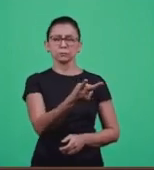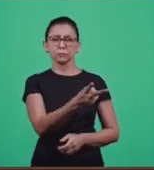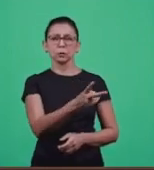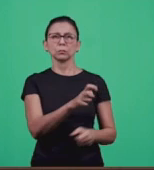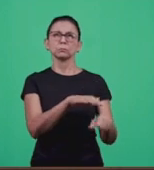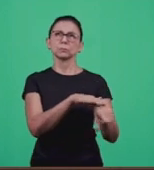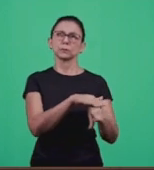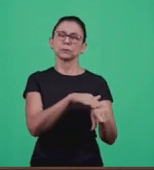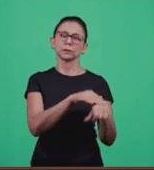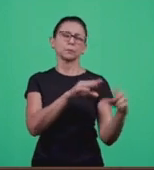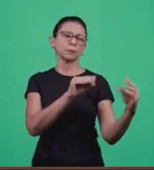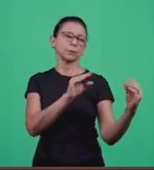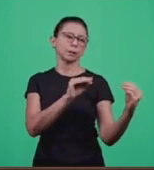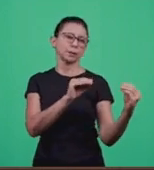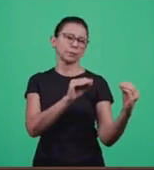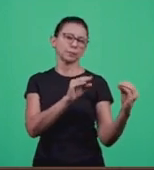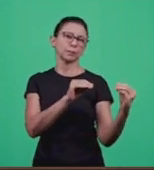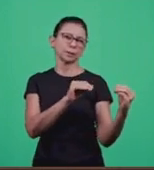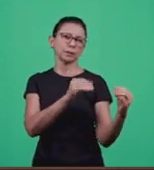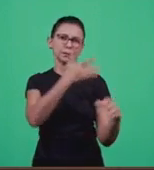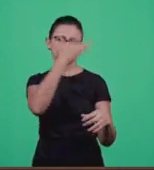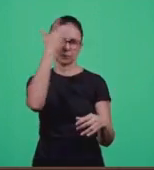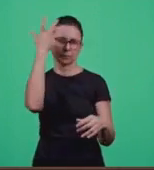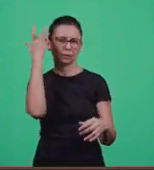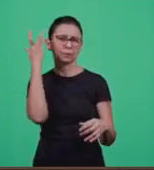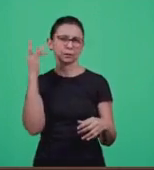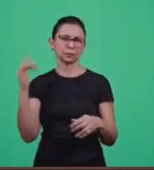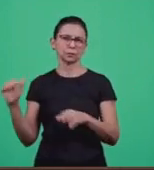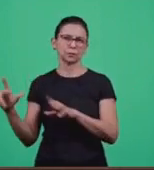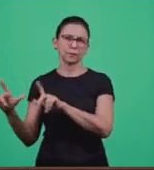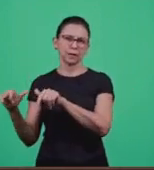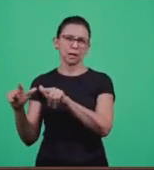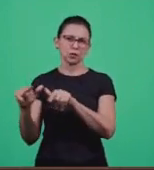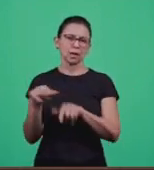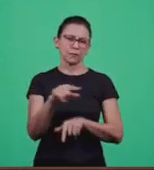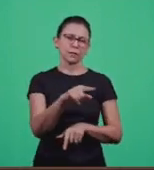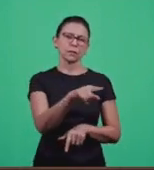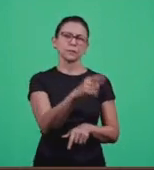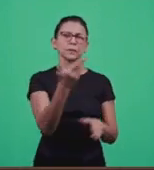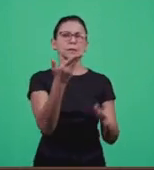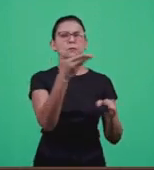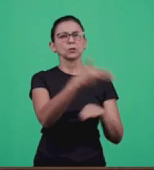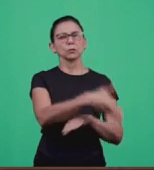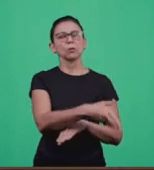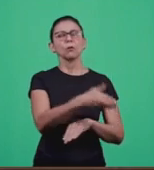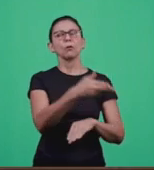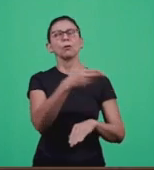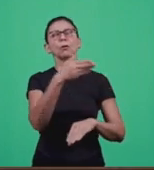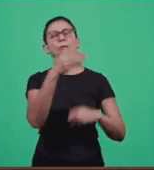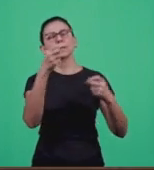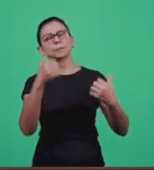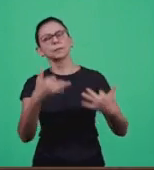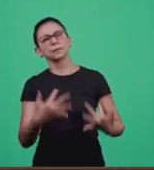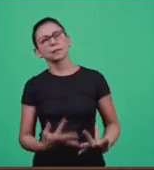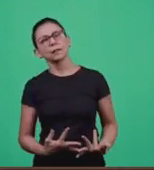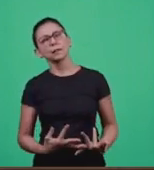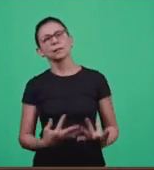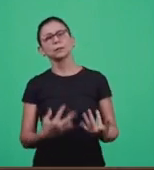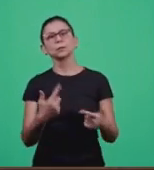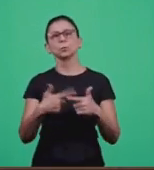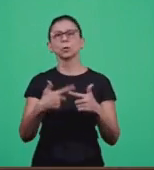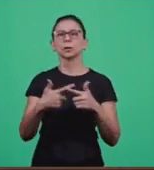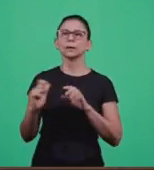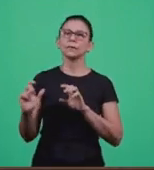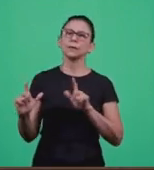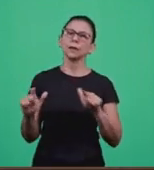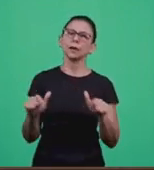los viajeros en la casa de ese hombre? Ellos conversaban, por cierto, el viajero le contaba